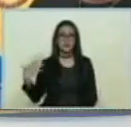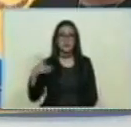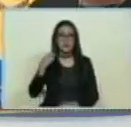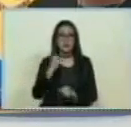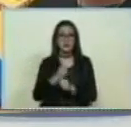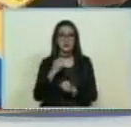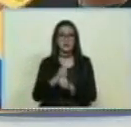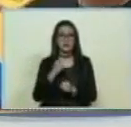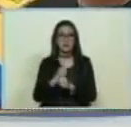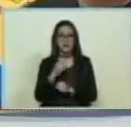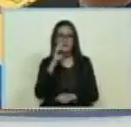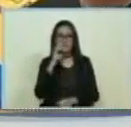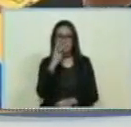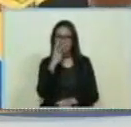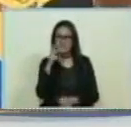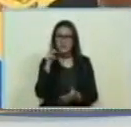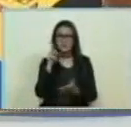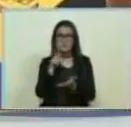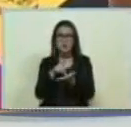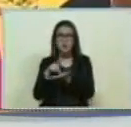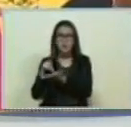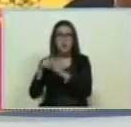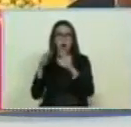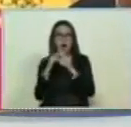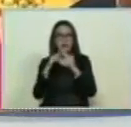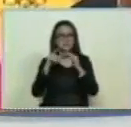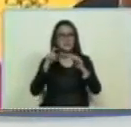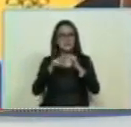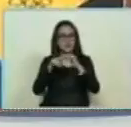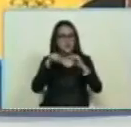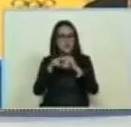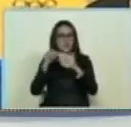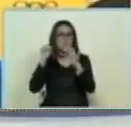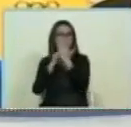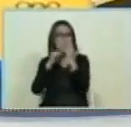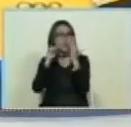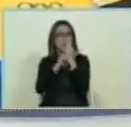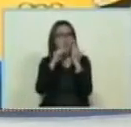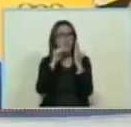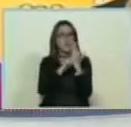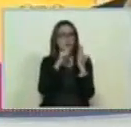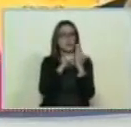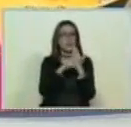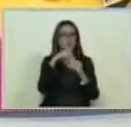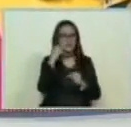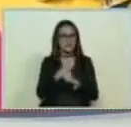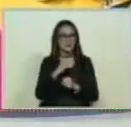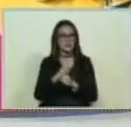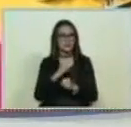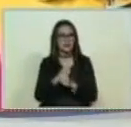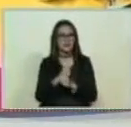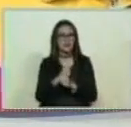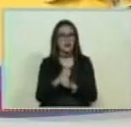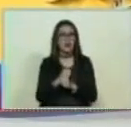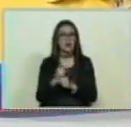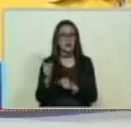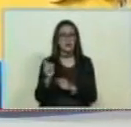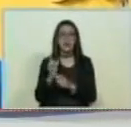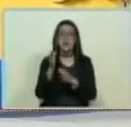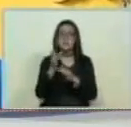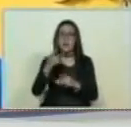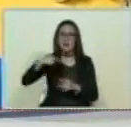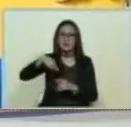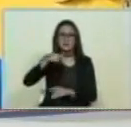el trabajo, visitando casa por casa, tocando puerta por puerta, haciendo el trabajo, trayéndole una esperanza